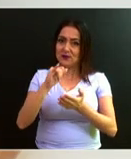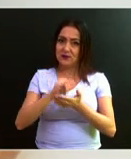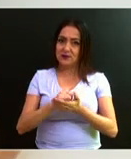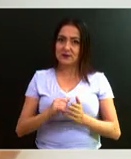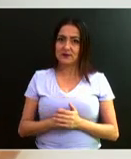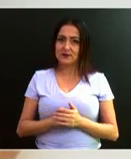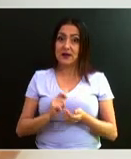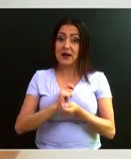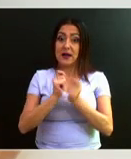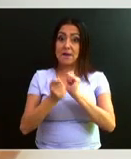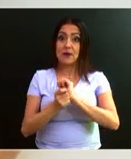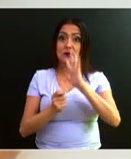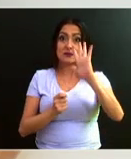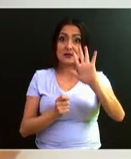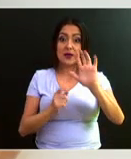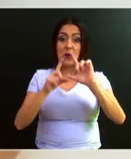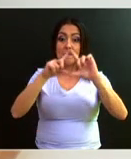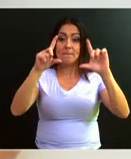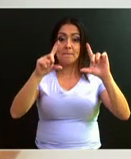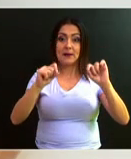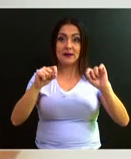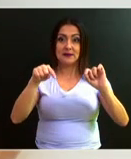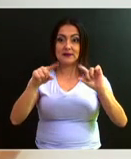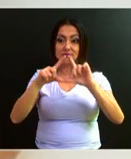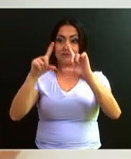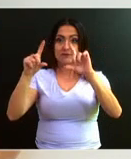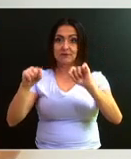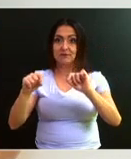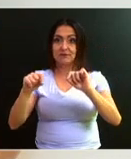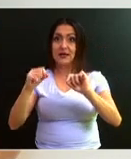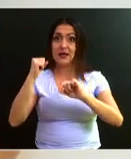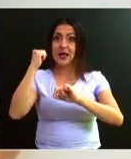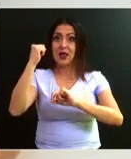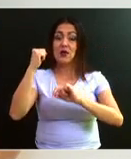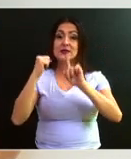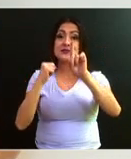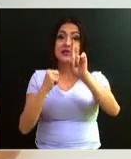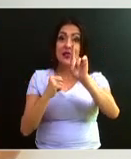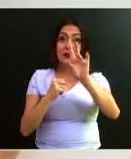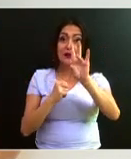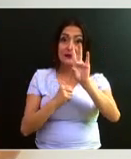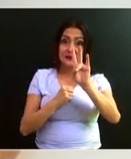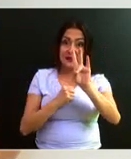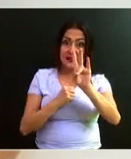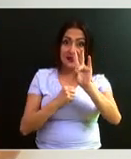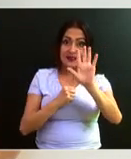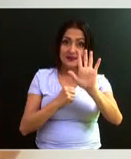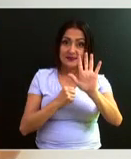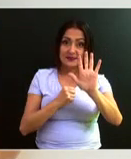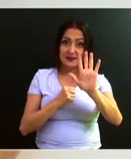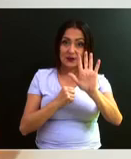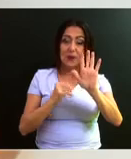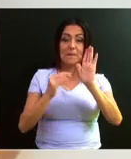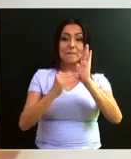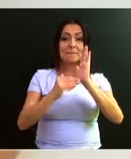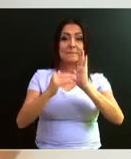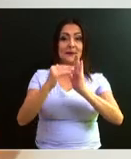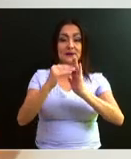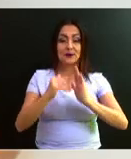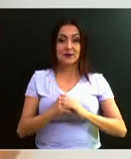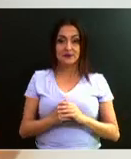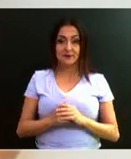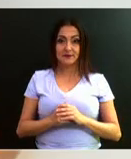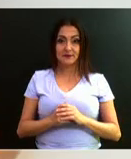serie cambió 576, cinco fracciones de la emisión, haciéndose ganador de 175 millones de